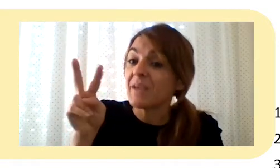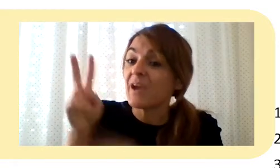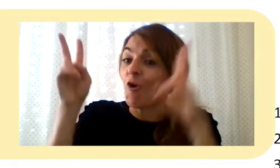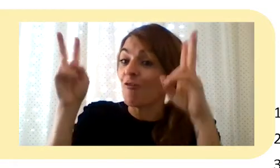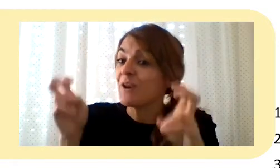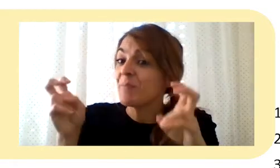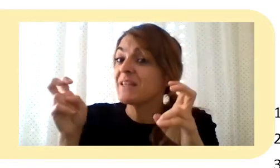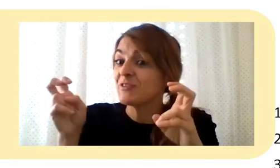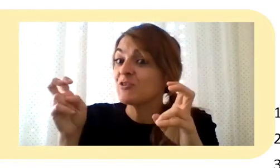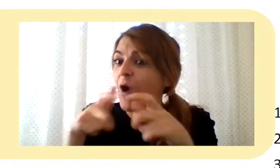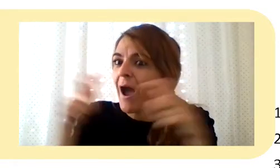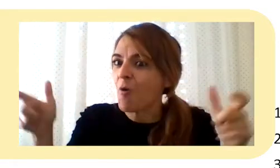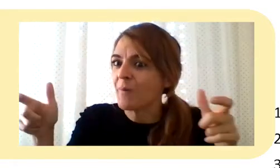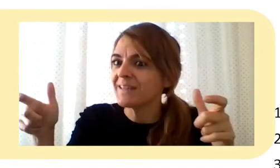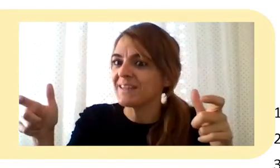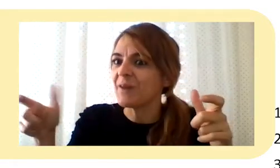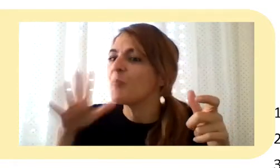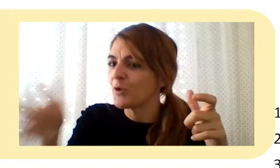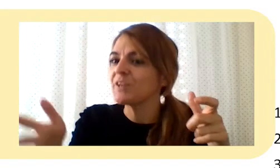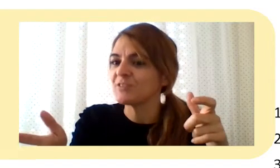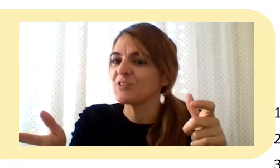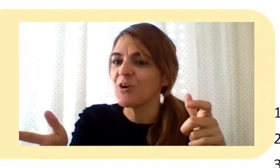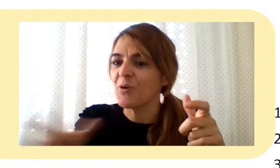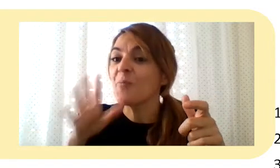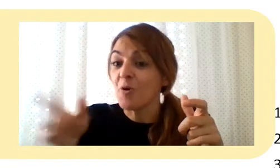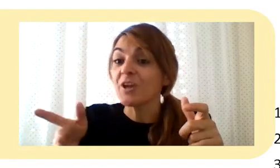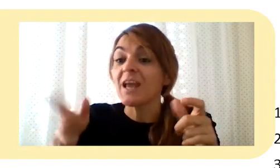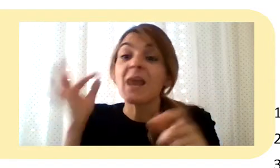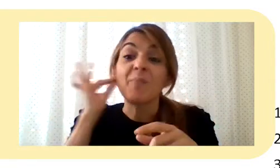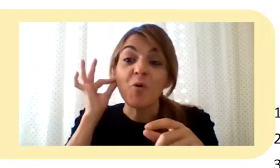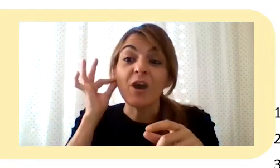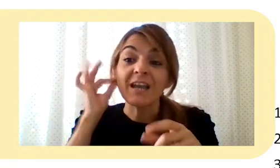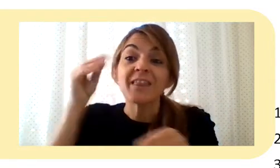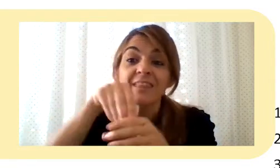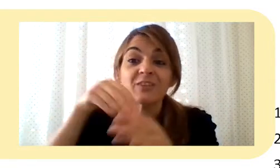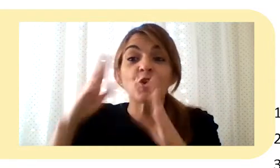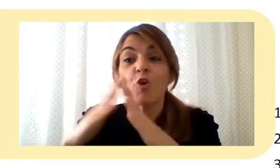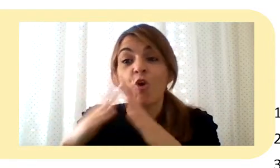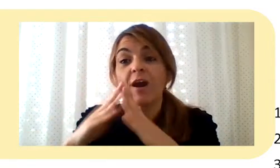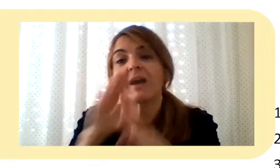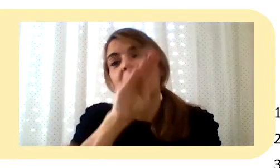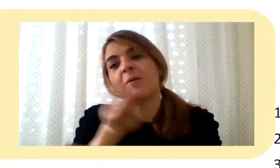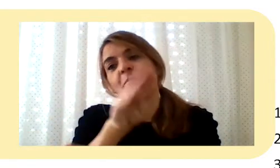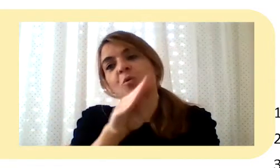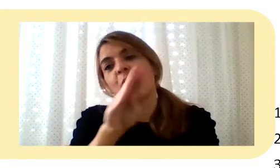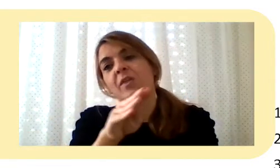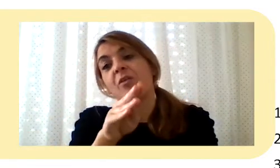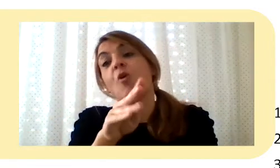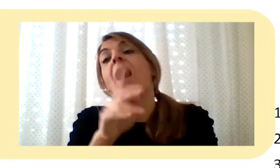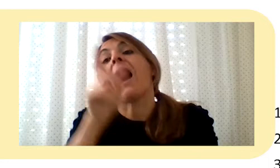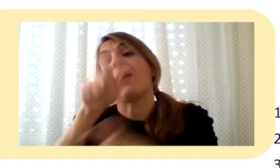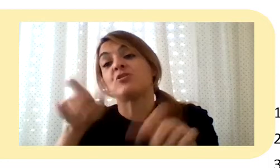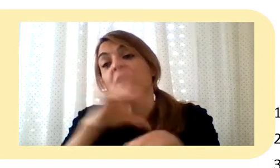confinan, aumenta el número de casos, probablemente porque las mujeres dentro del hogar hemos tenido que cuidar a casos de COVID